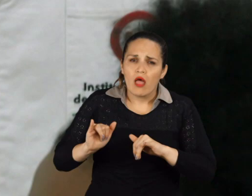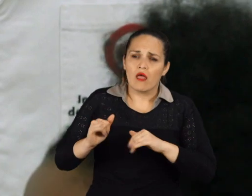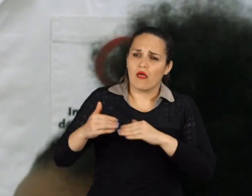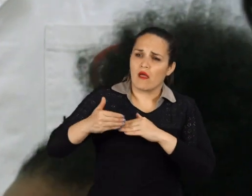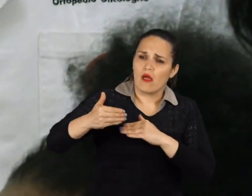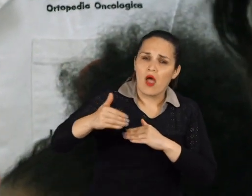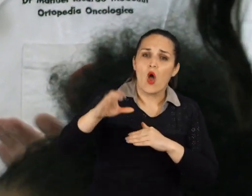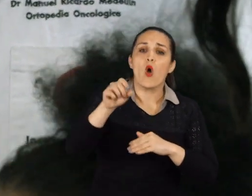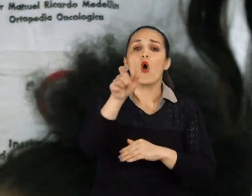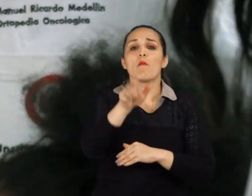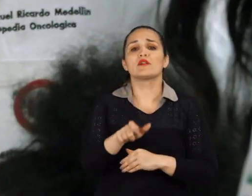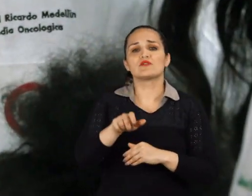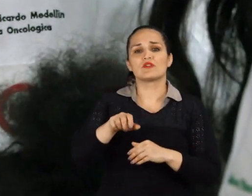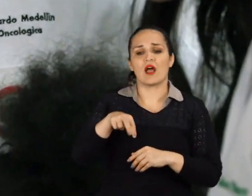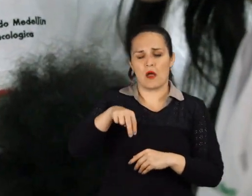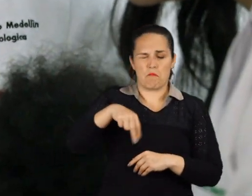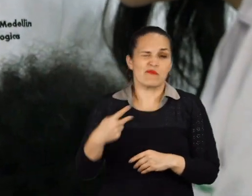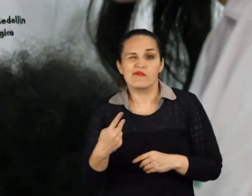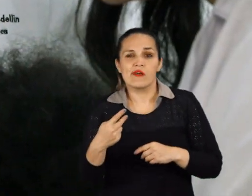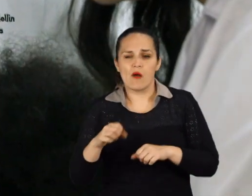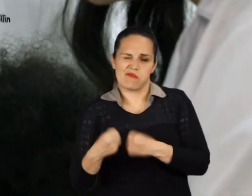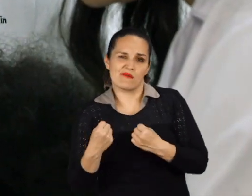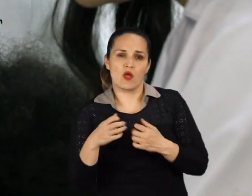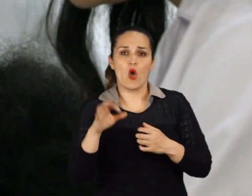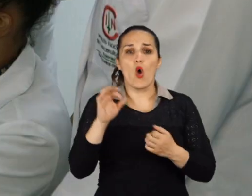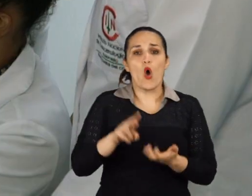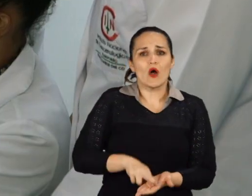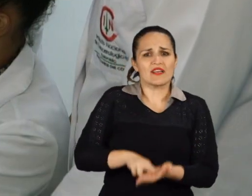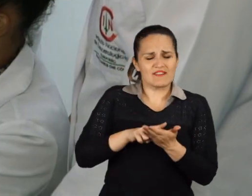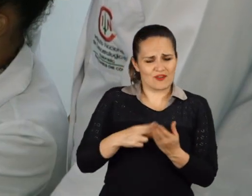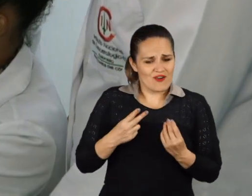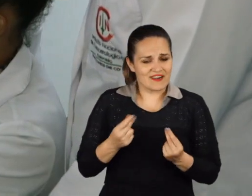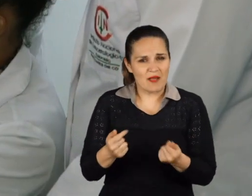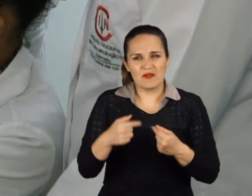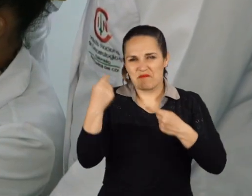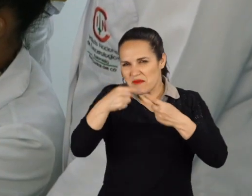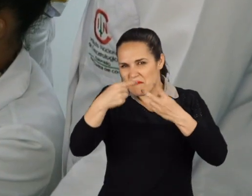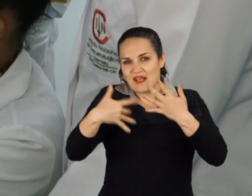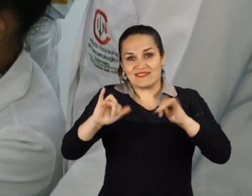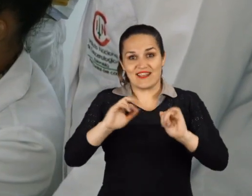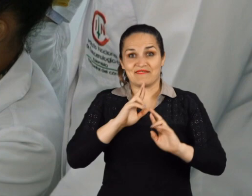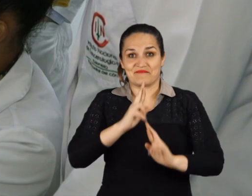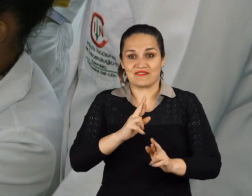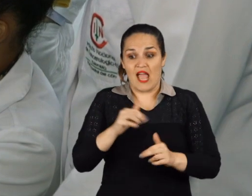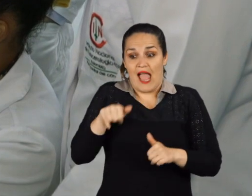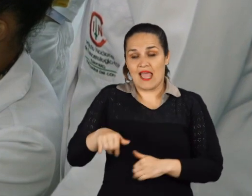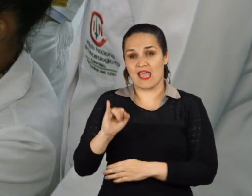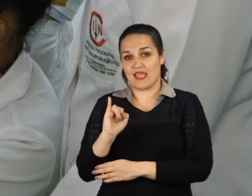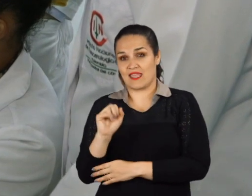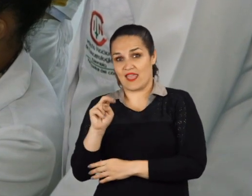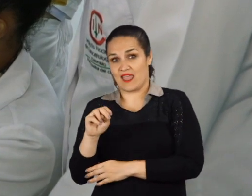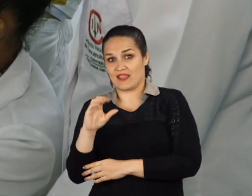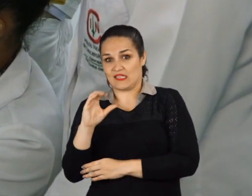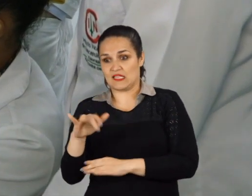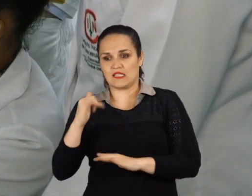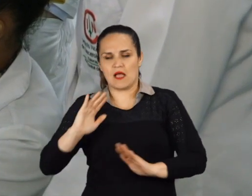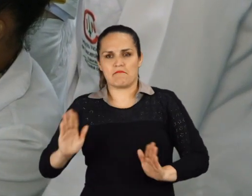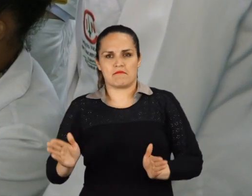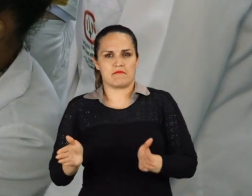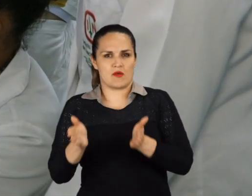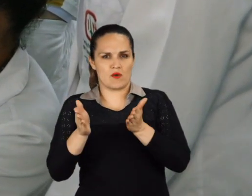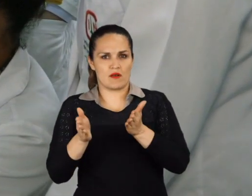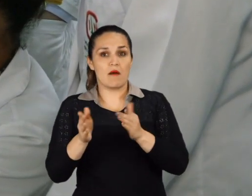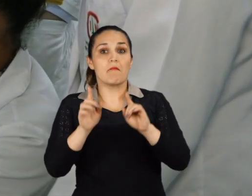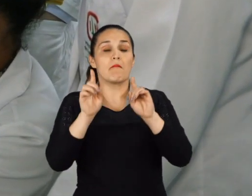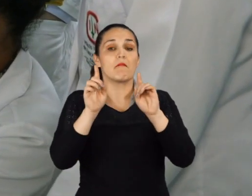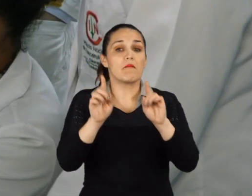estos pacientes que se han caído y se han fracturado, a que salgan más rápido de su rehabilitación. Por ahora, solo está acá en el Instituto Nacional de Cancerología,